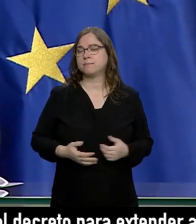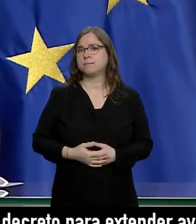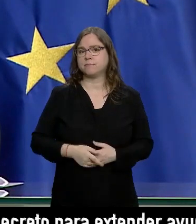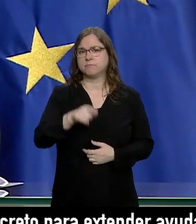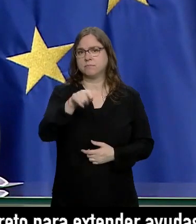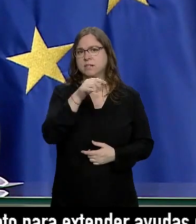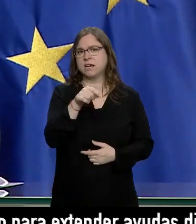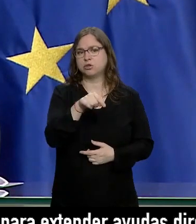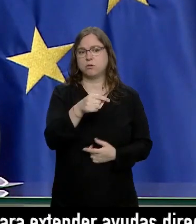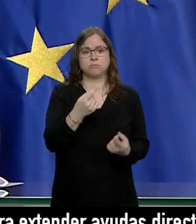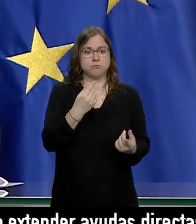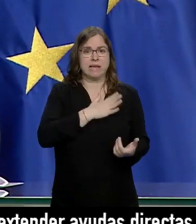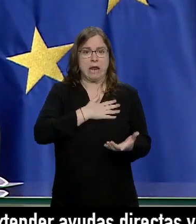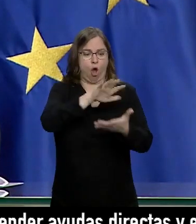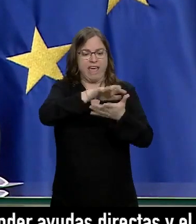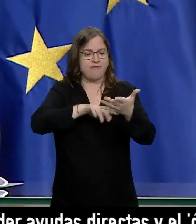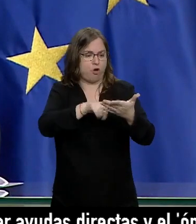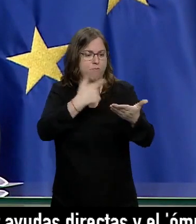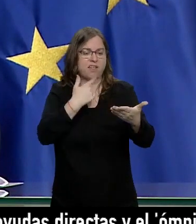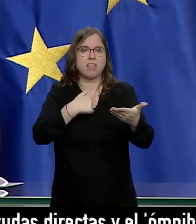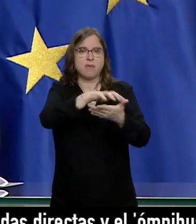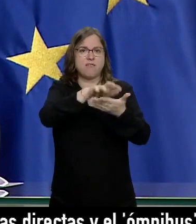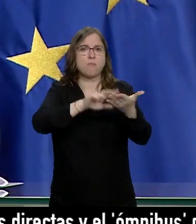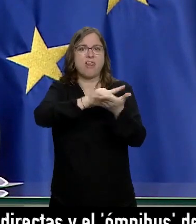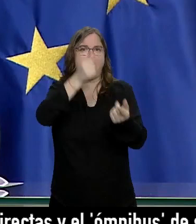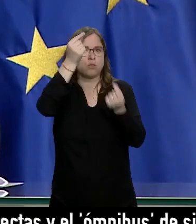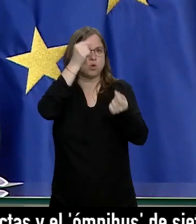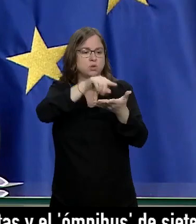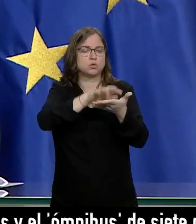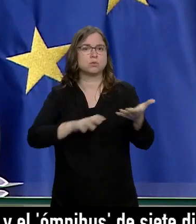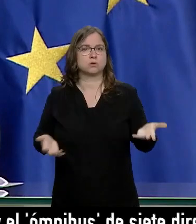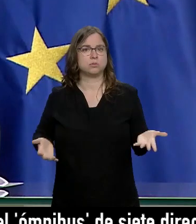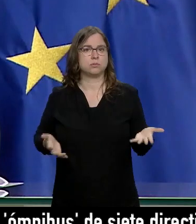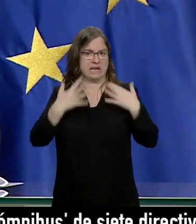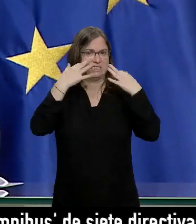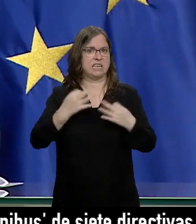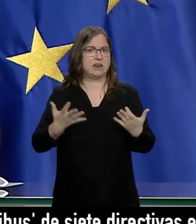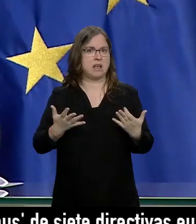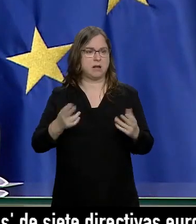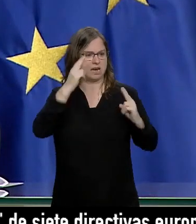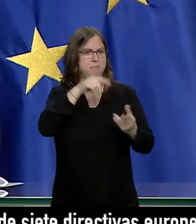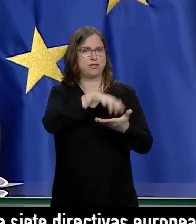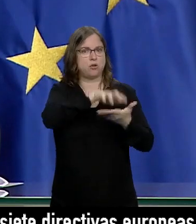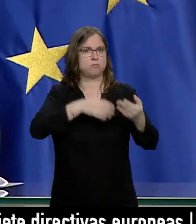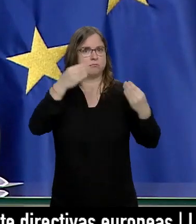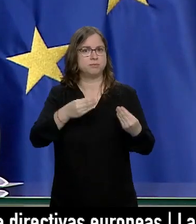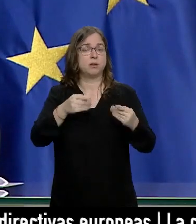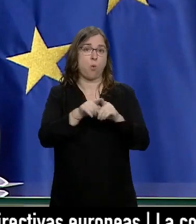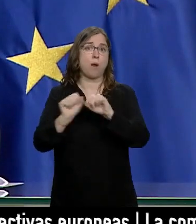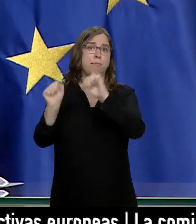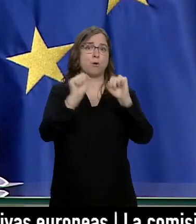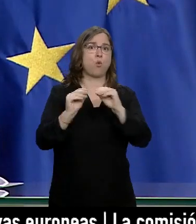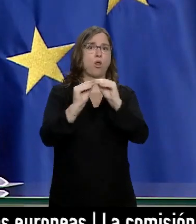Eso es lo que uno espera encontrar en un informe de una institución tan seria, tan respetada como el Procurador del